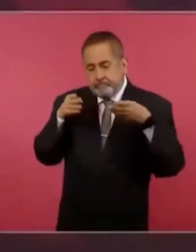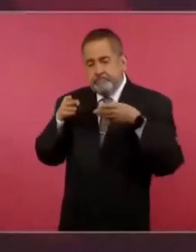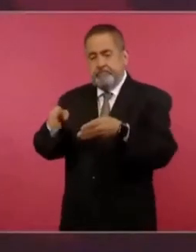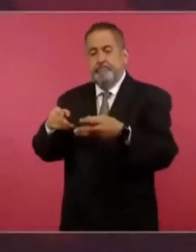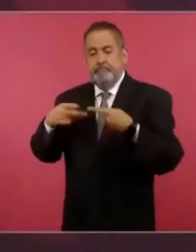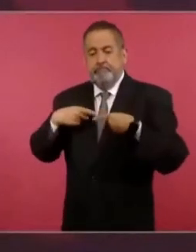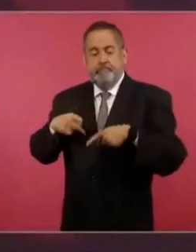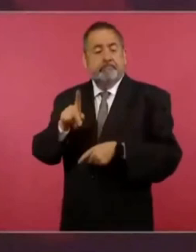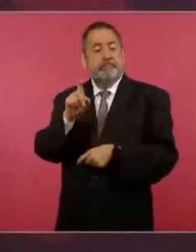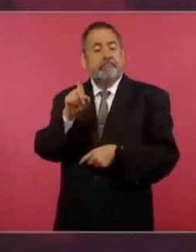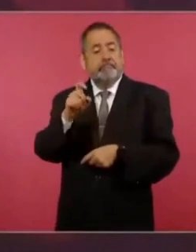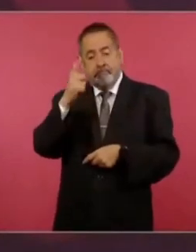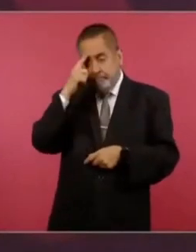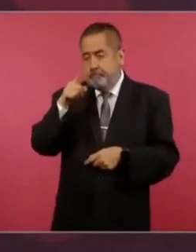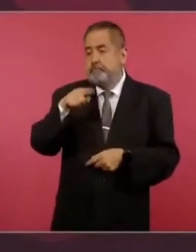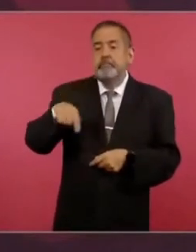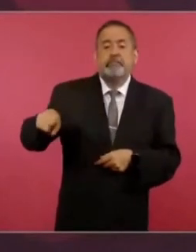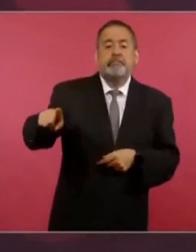al agua